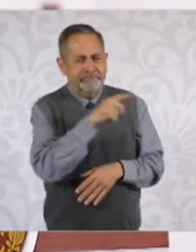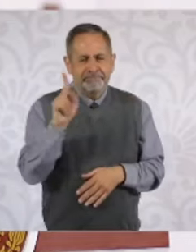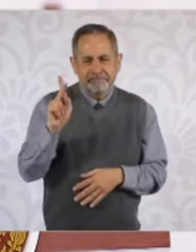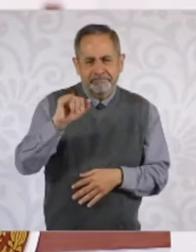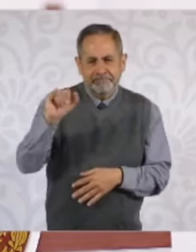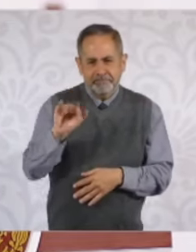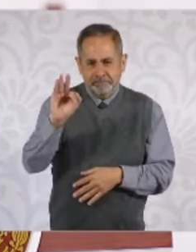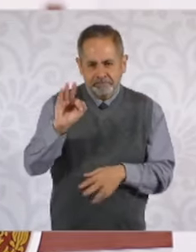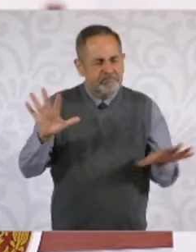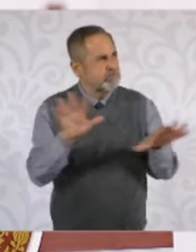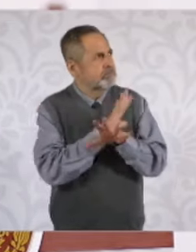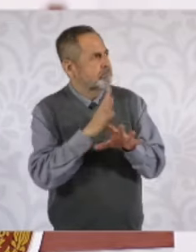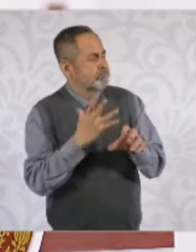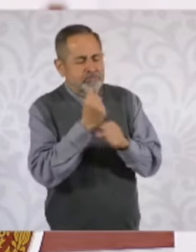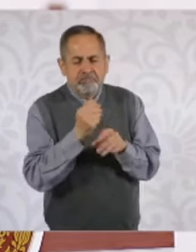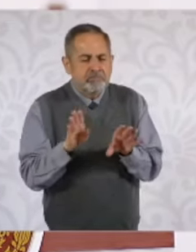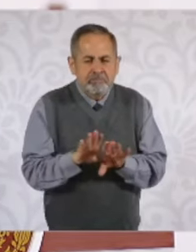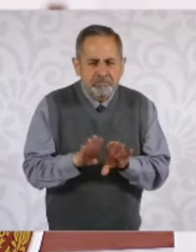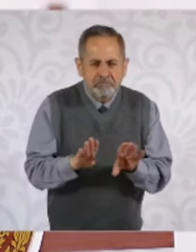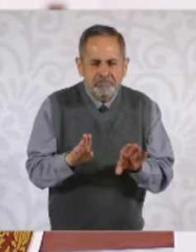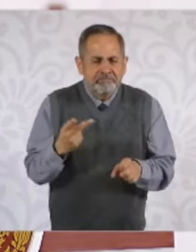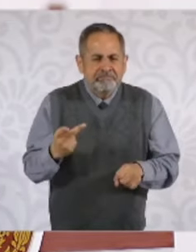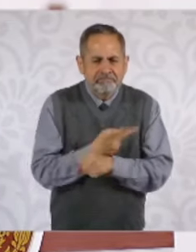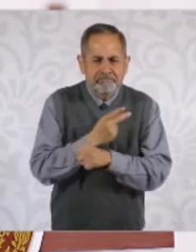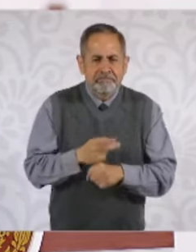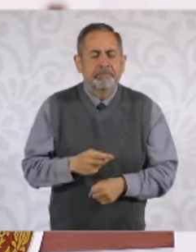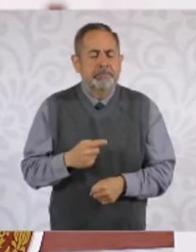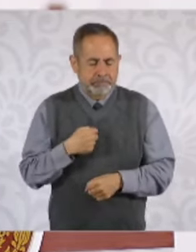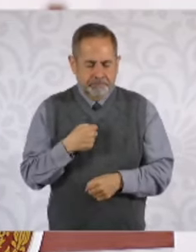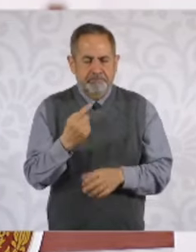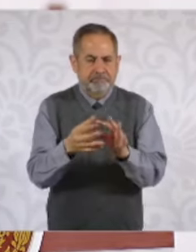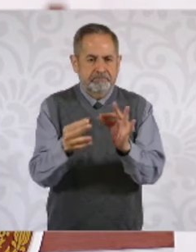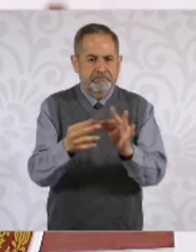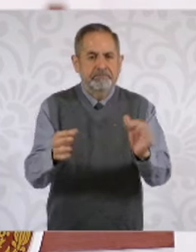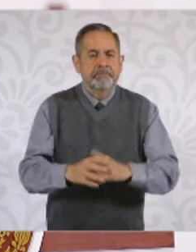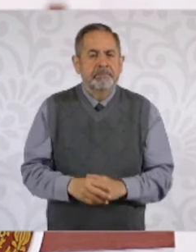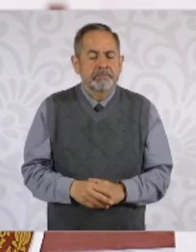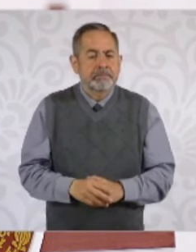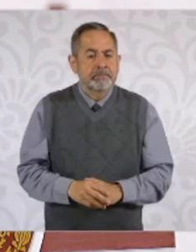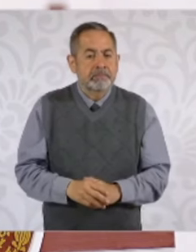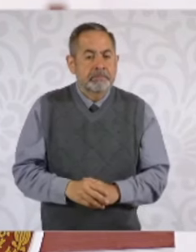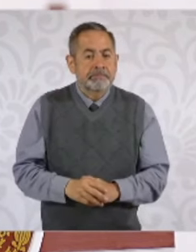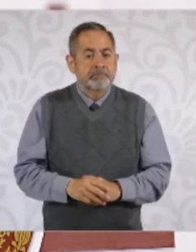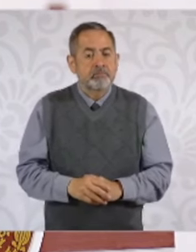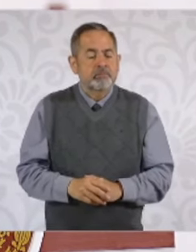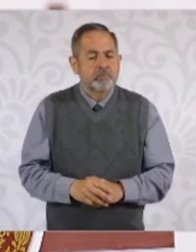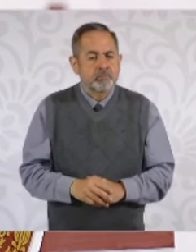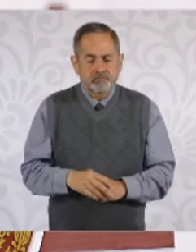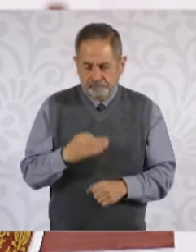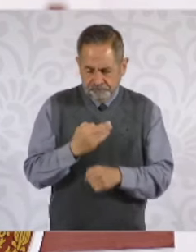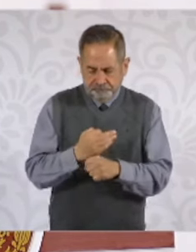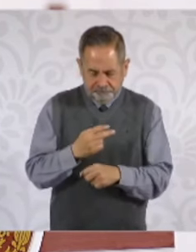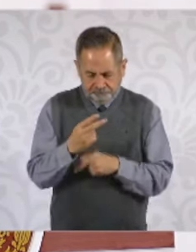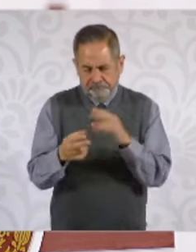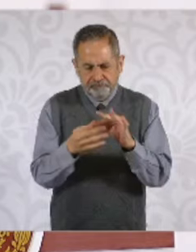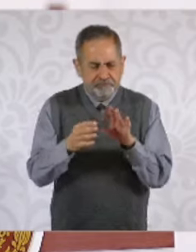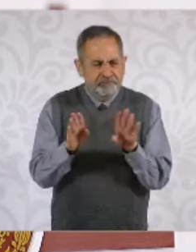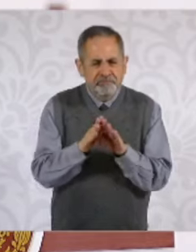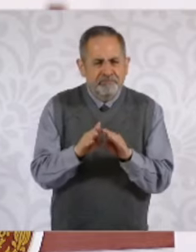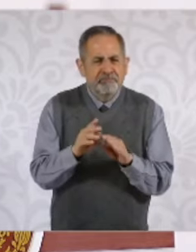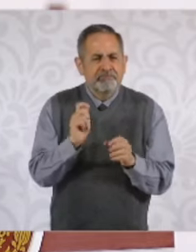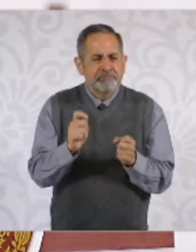hoy tenemos en dónde exactamente estamos